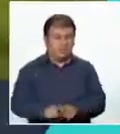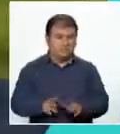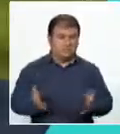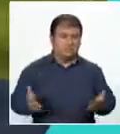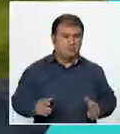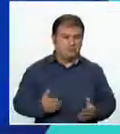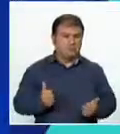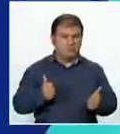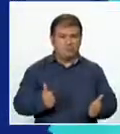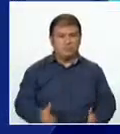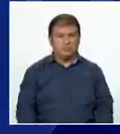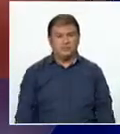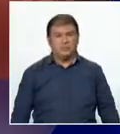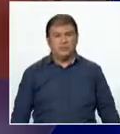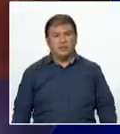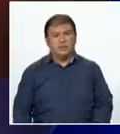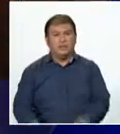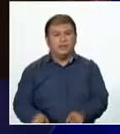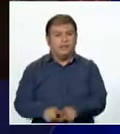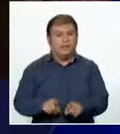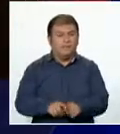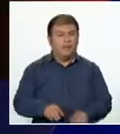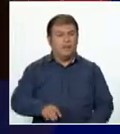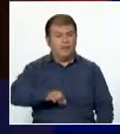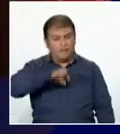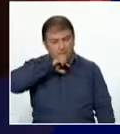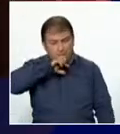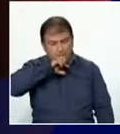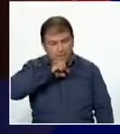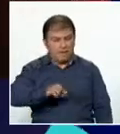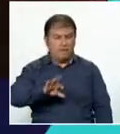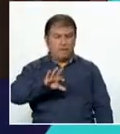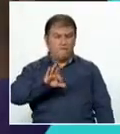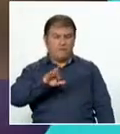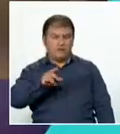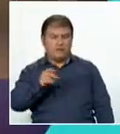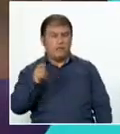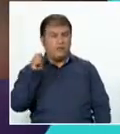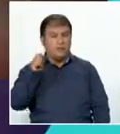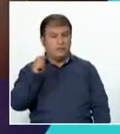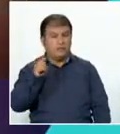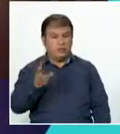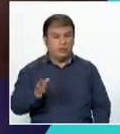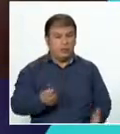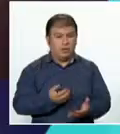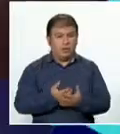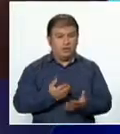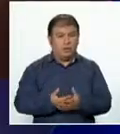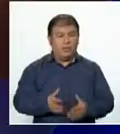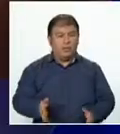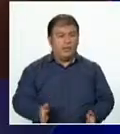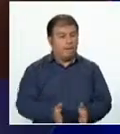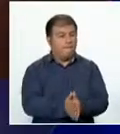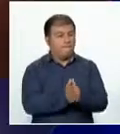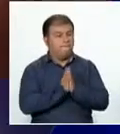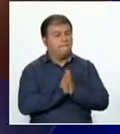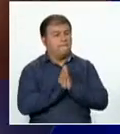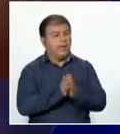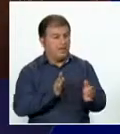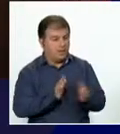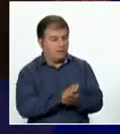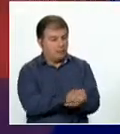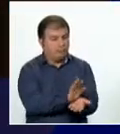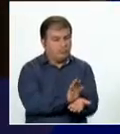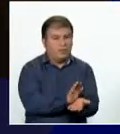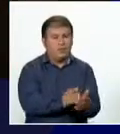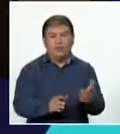Bolivia. Además, el Papa Francisco fue testigo de una inédita pedida de mano. No